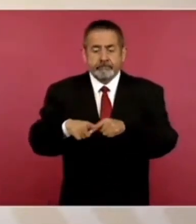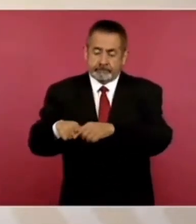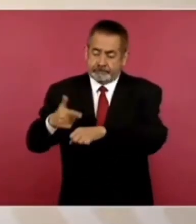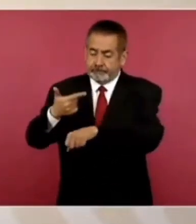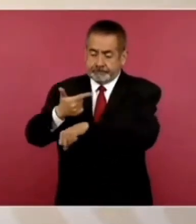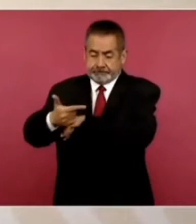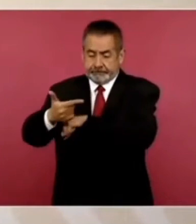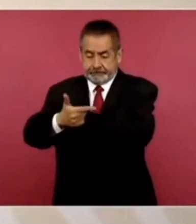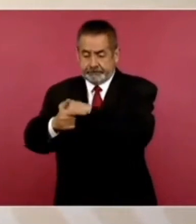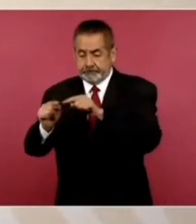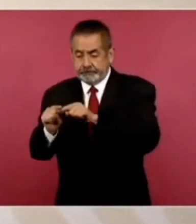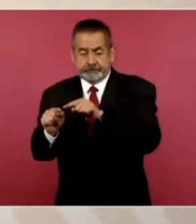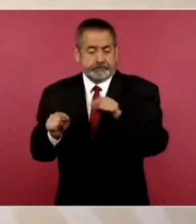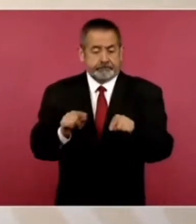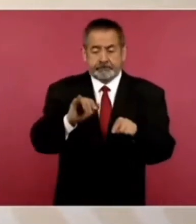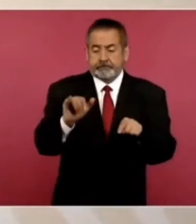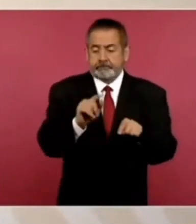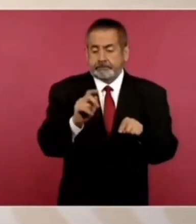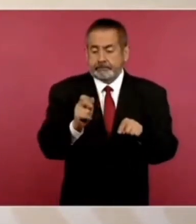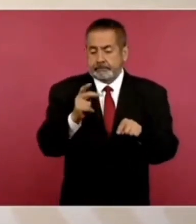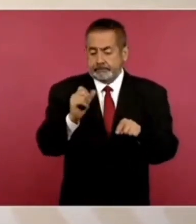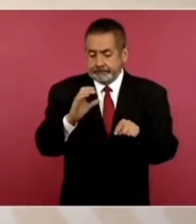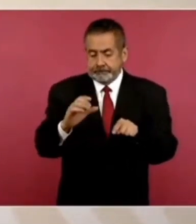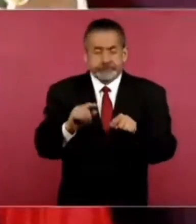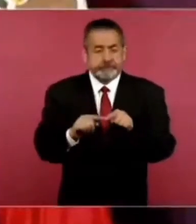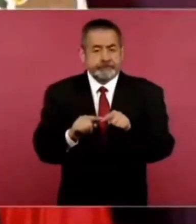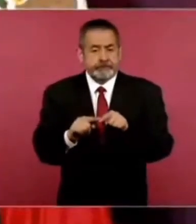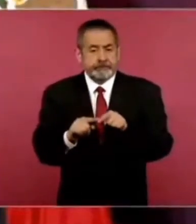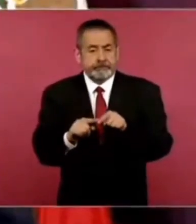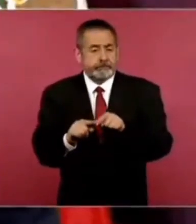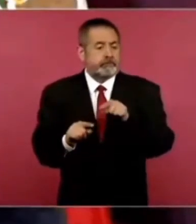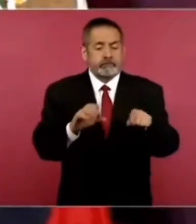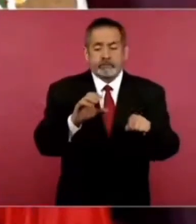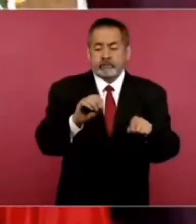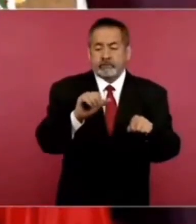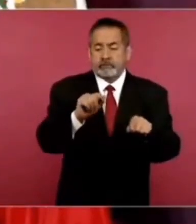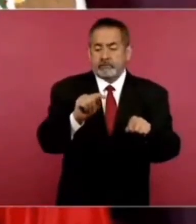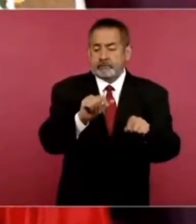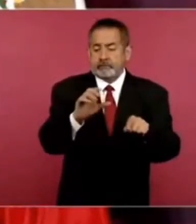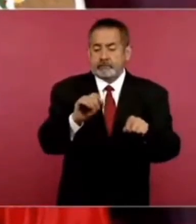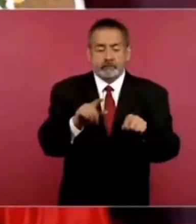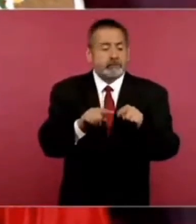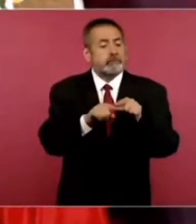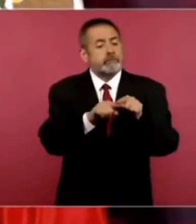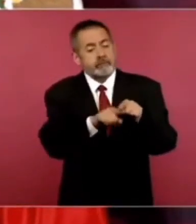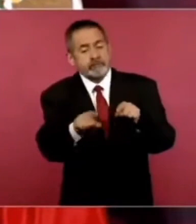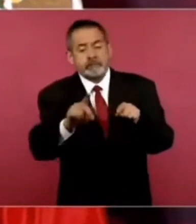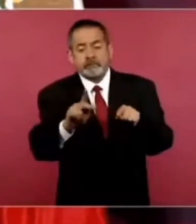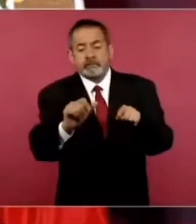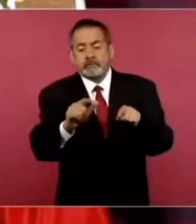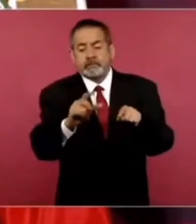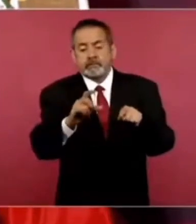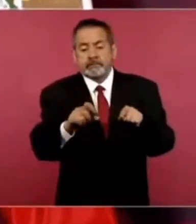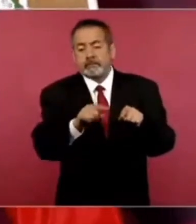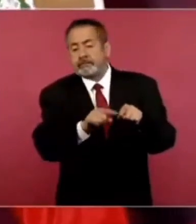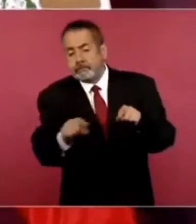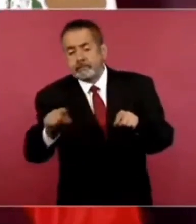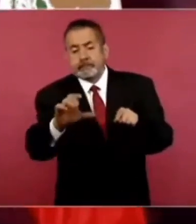Guatemala a Ixtepec, de Ixtepec a Coatzacoalcos, de Coatzacoalcos a Palenque, de Palenque a